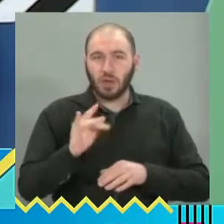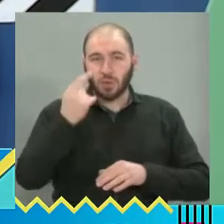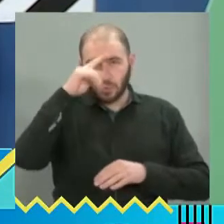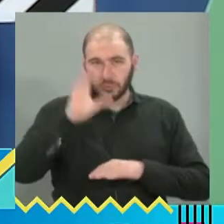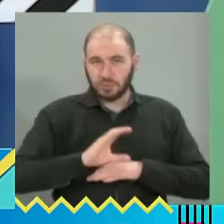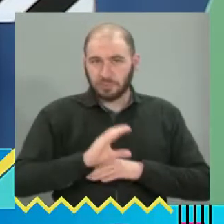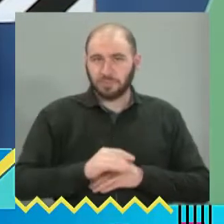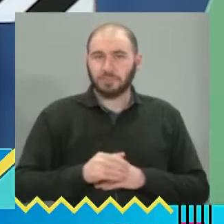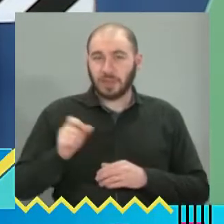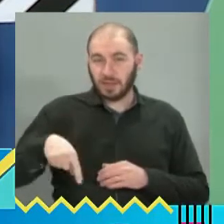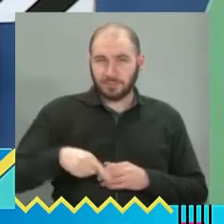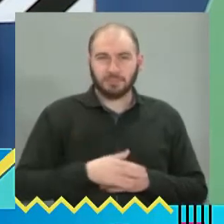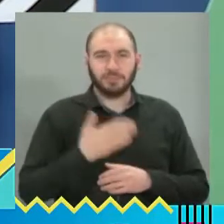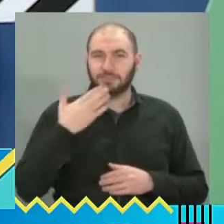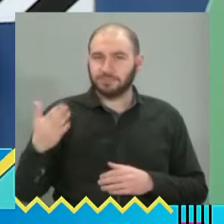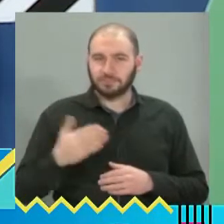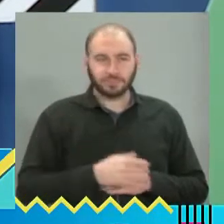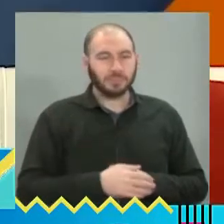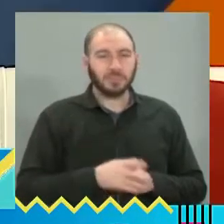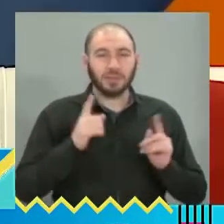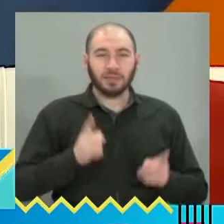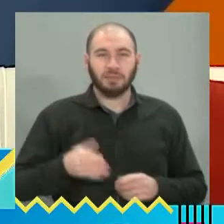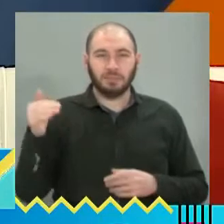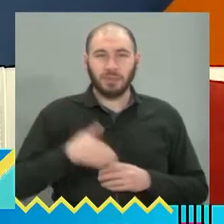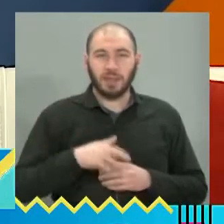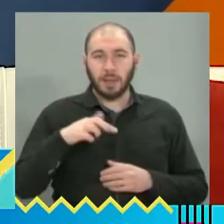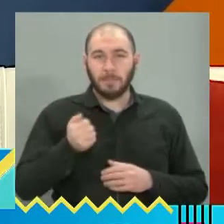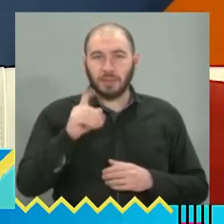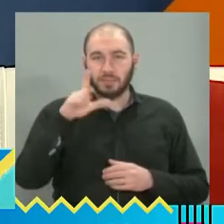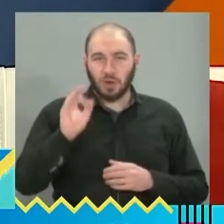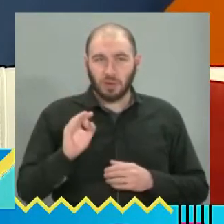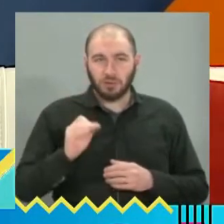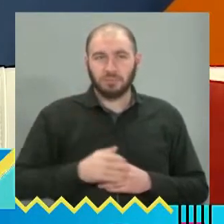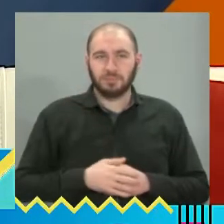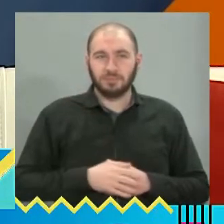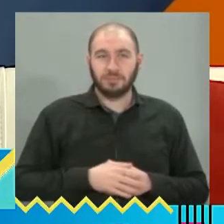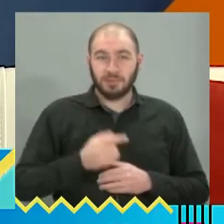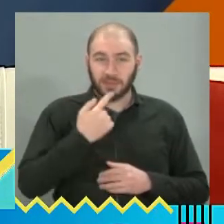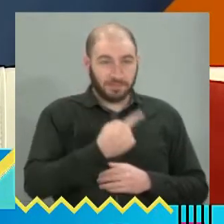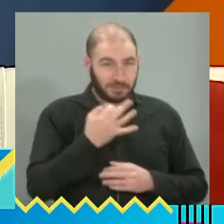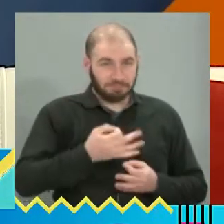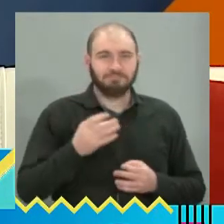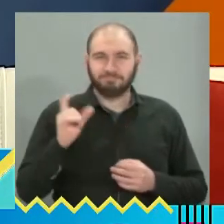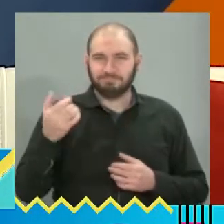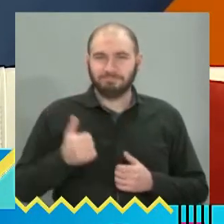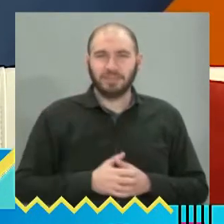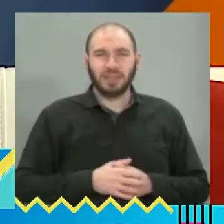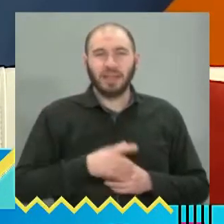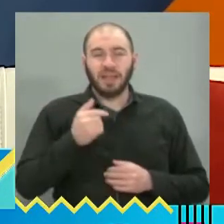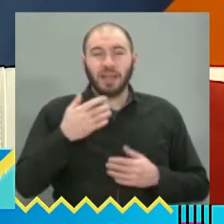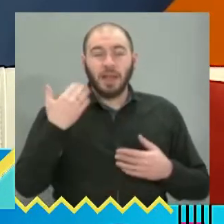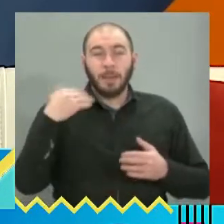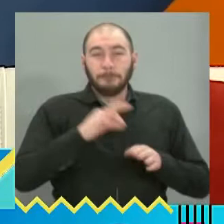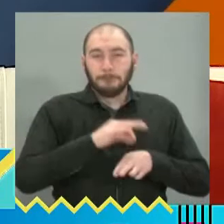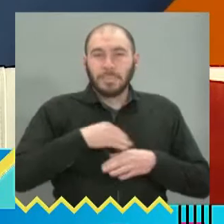Universidad Nacional de Cuyo, de la Casa. Muchas gracias. Un gusto. Y también está con nosotros Pablo Sáez Yerbowski. ¿Lo dije bien? Muy bien. Bien, muchas gracias.